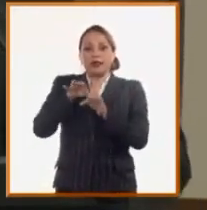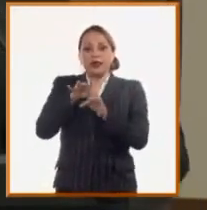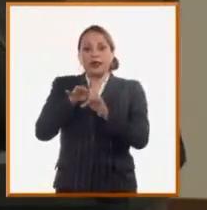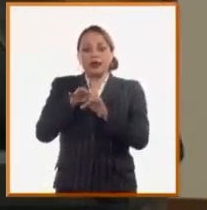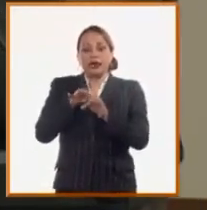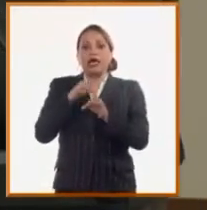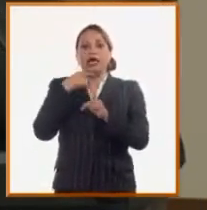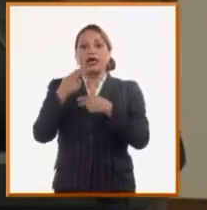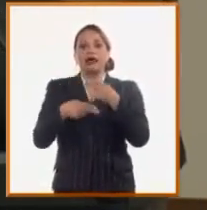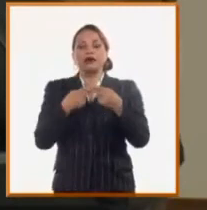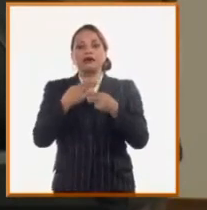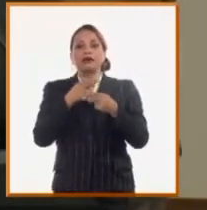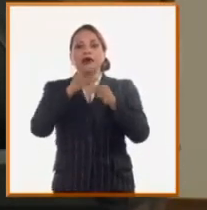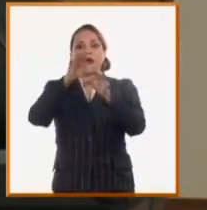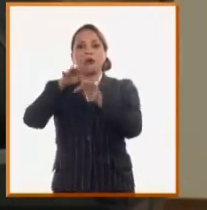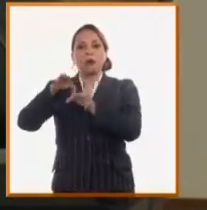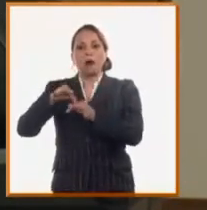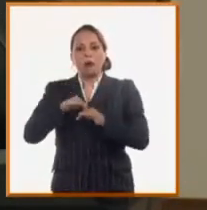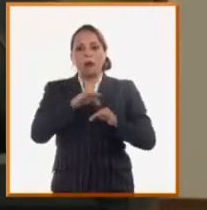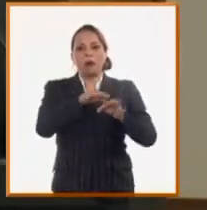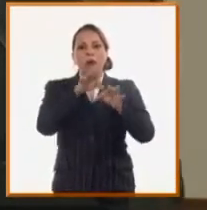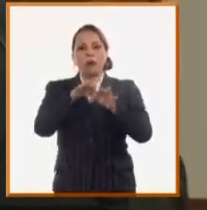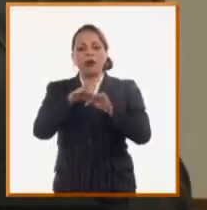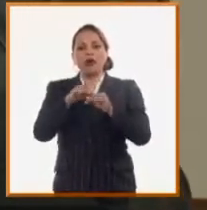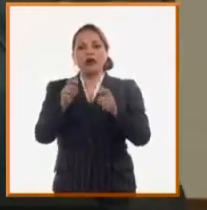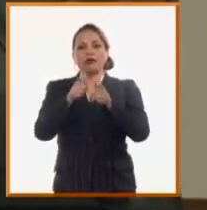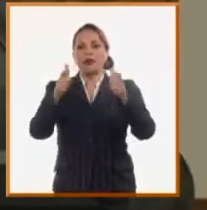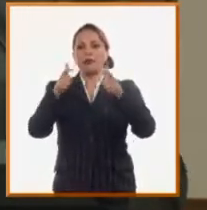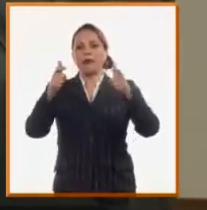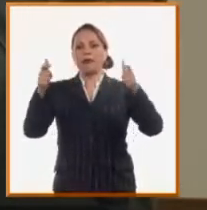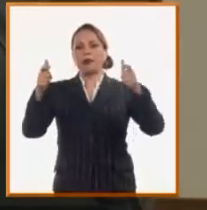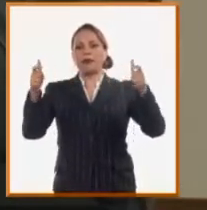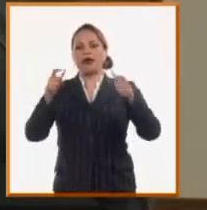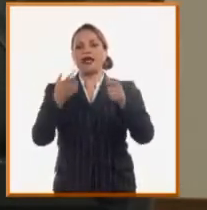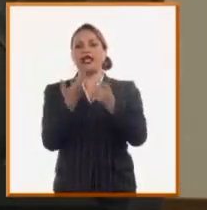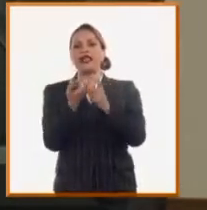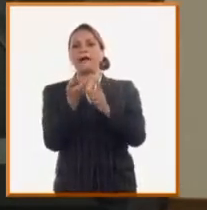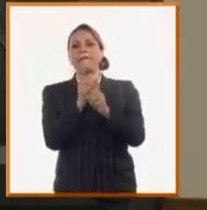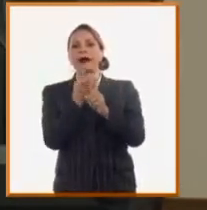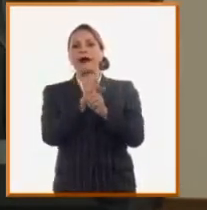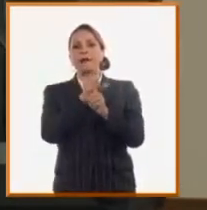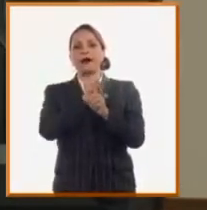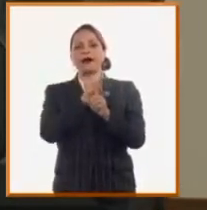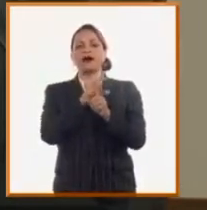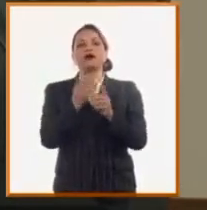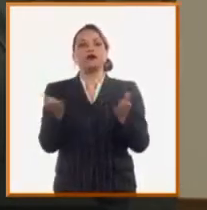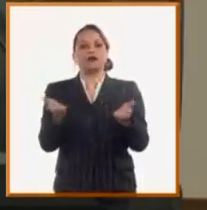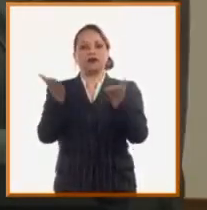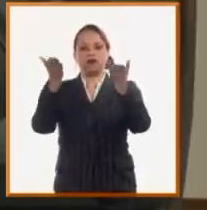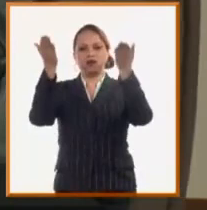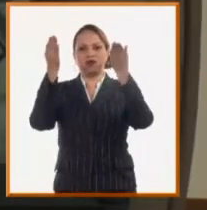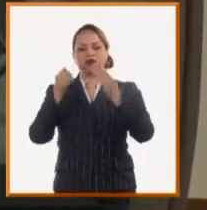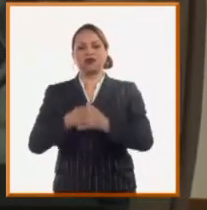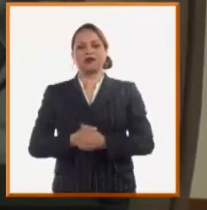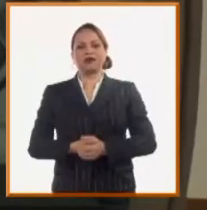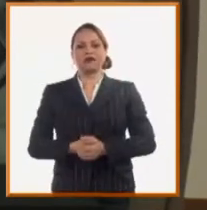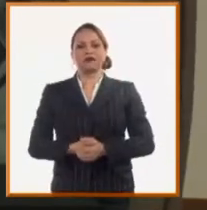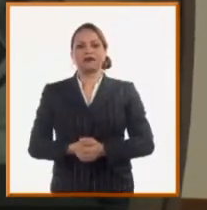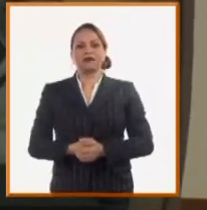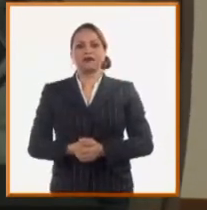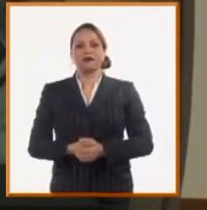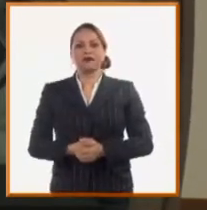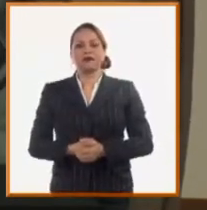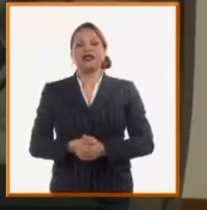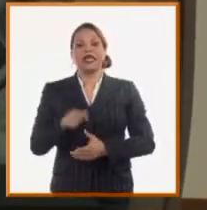biotecnología, y empezaron a tener rendimientos en el cultivo de la papa. Y empezaron a tener más papas. Hoy